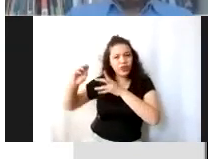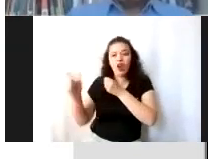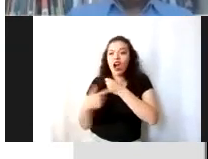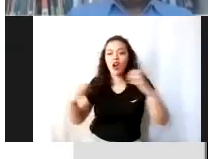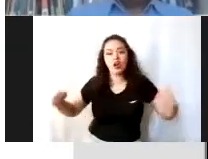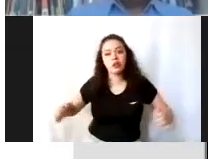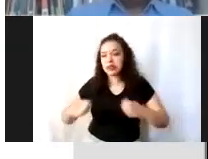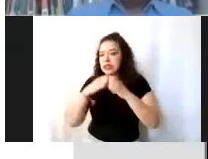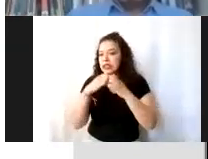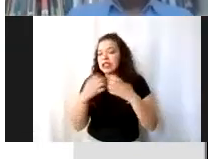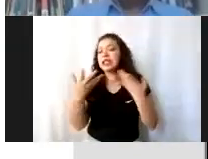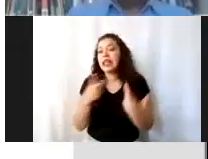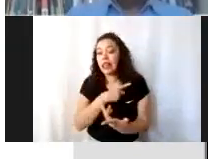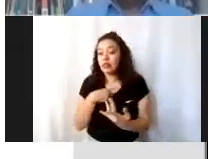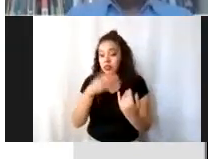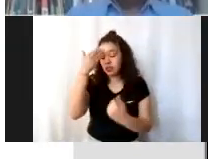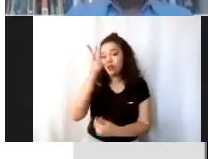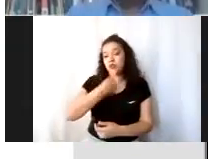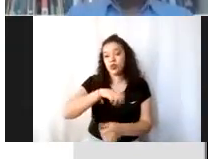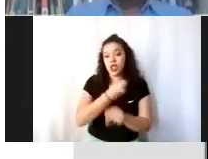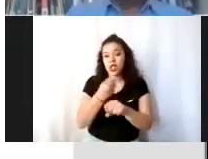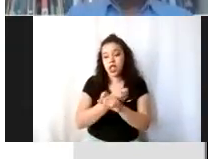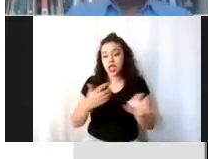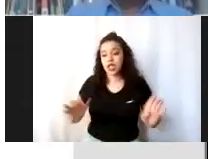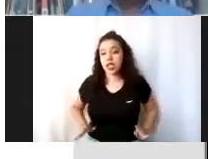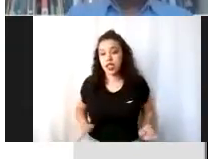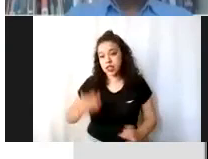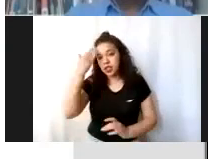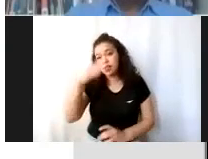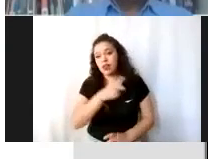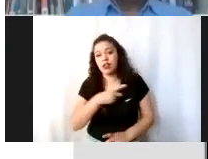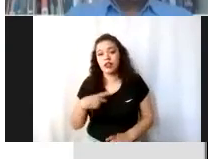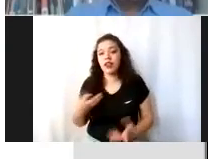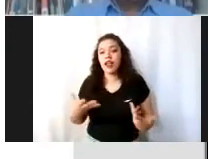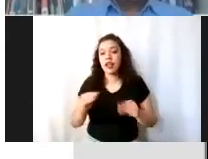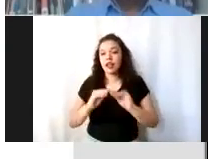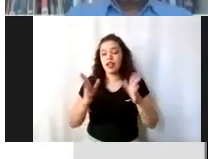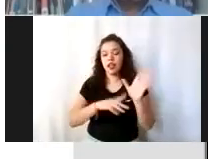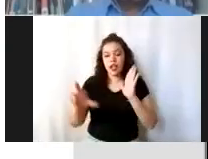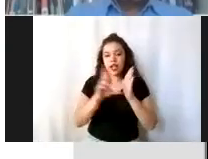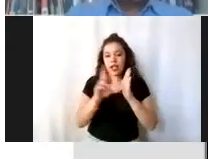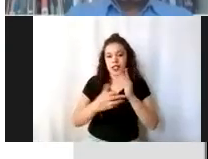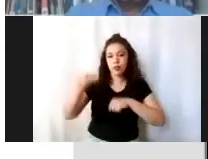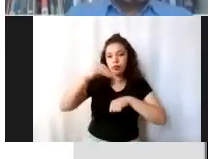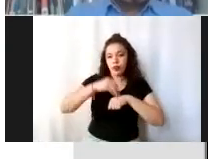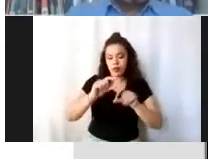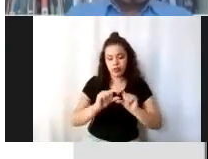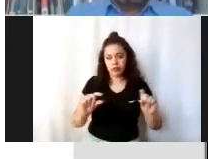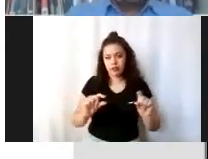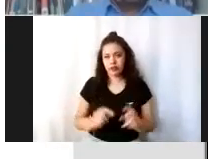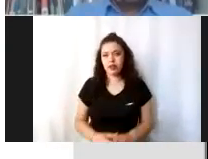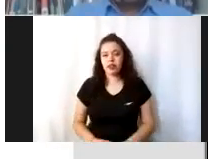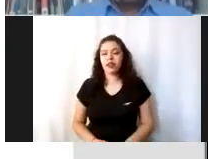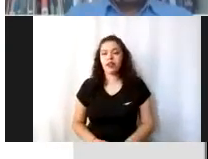saber tienen que saber nuestro tipo de sangre y está justamente en la credencial, ¿no? Entonces, sí, ahí sí